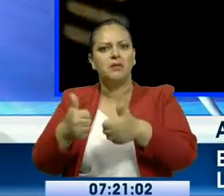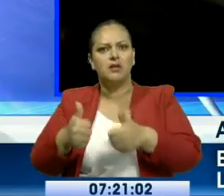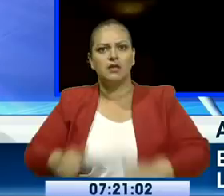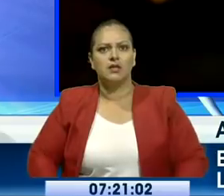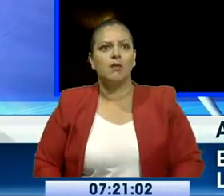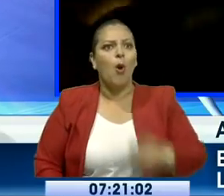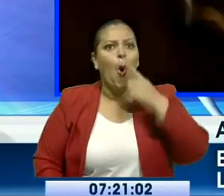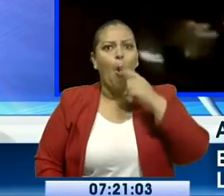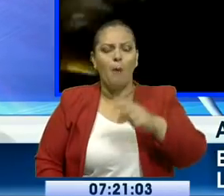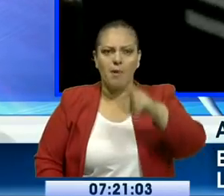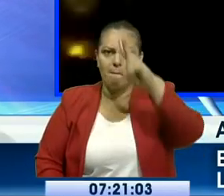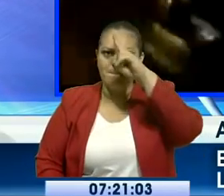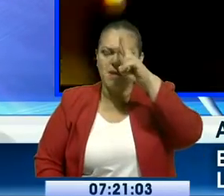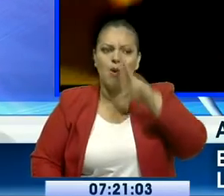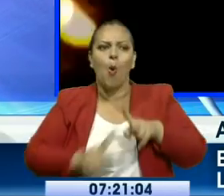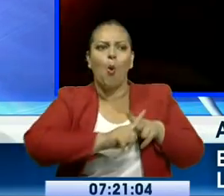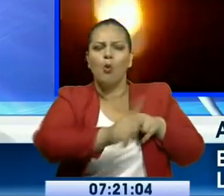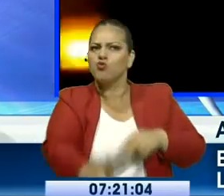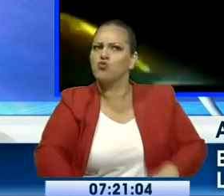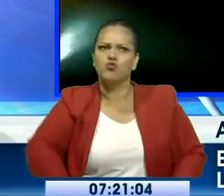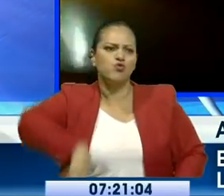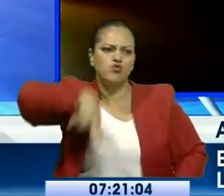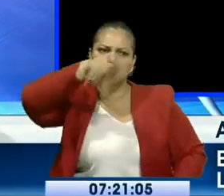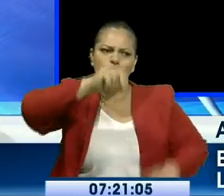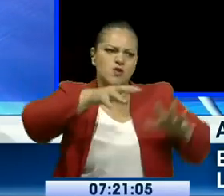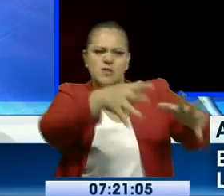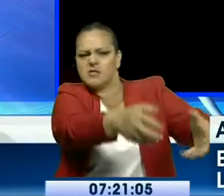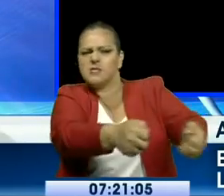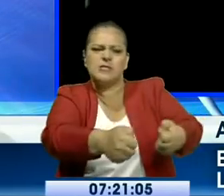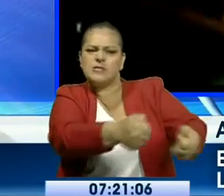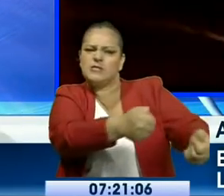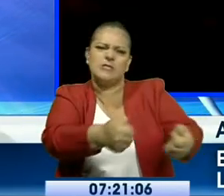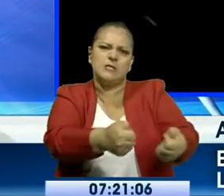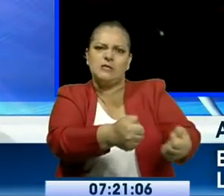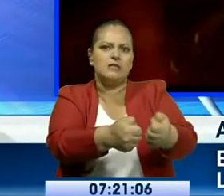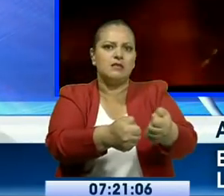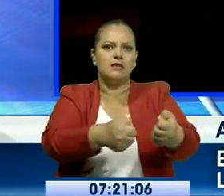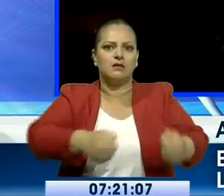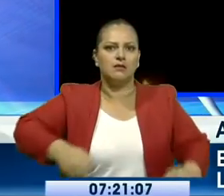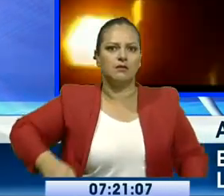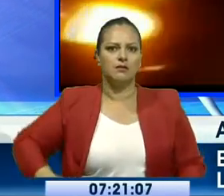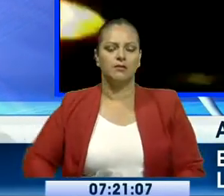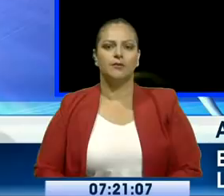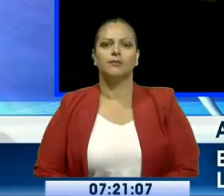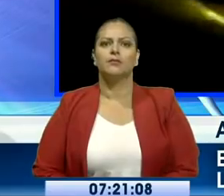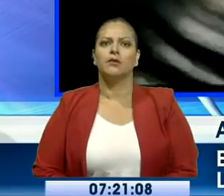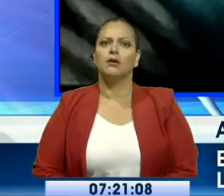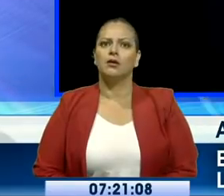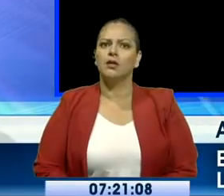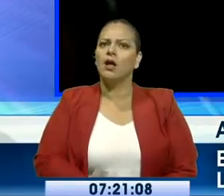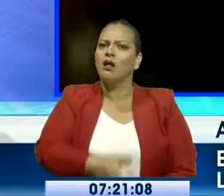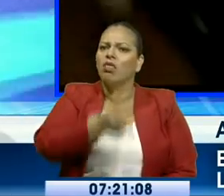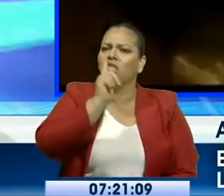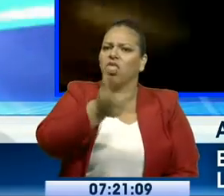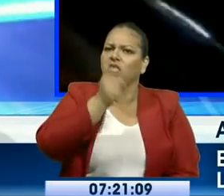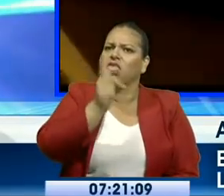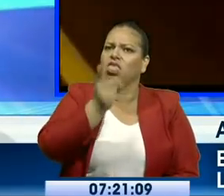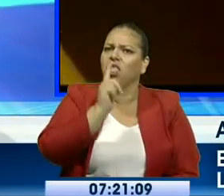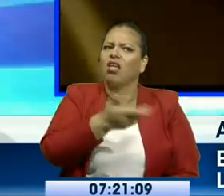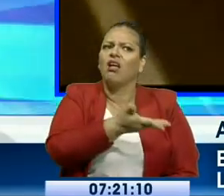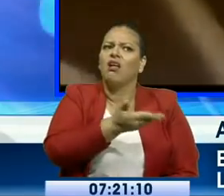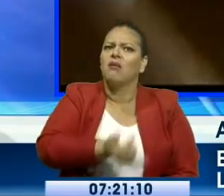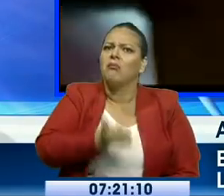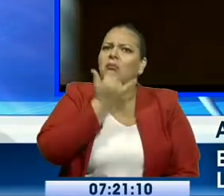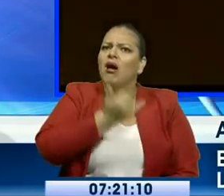que este mal ciudadano se burle de la autoridad y salga por allí a matar, porque en estado